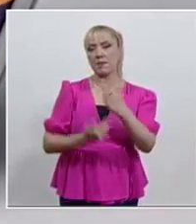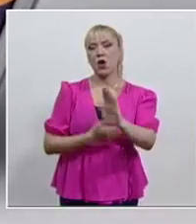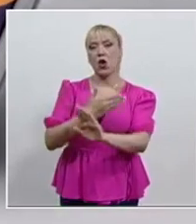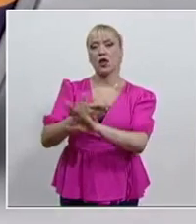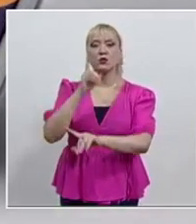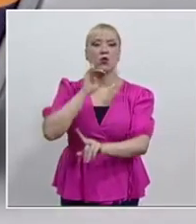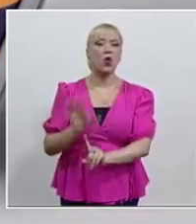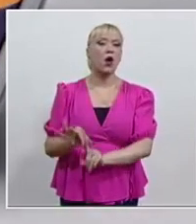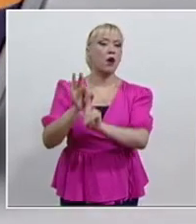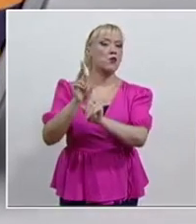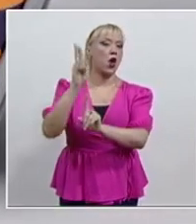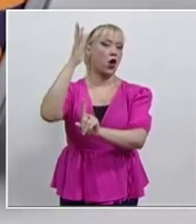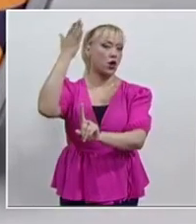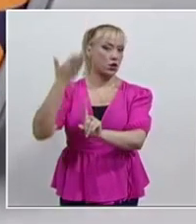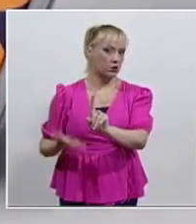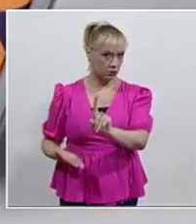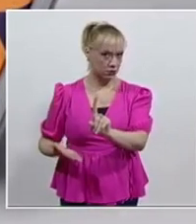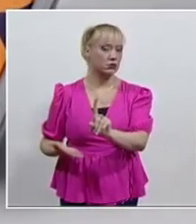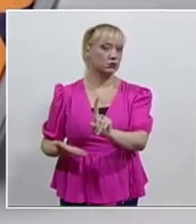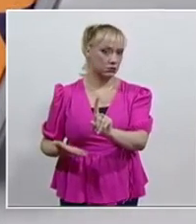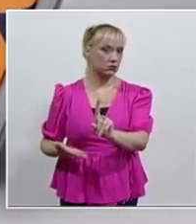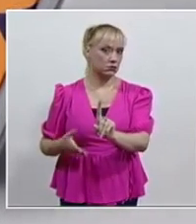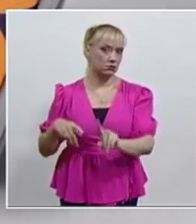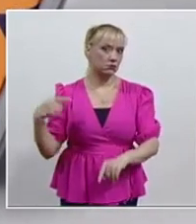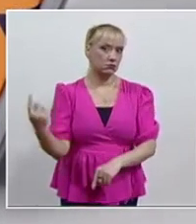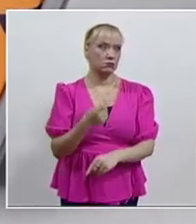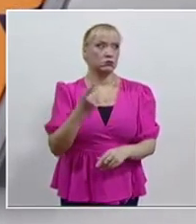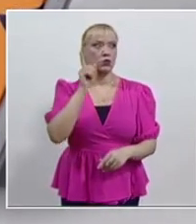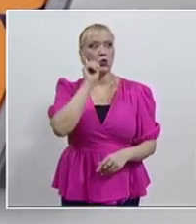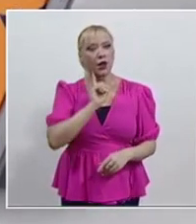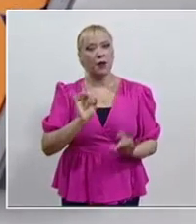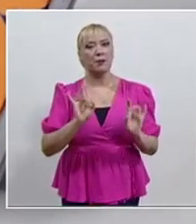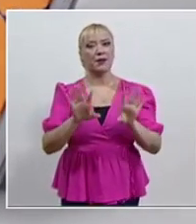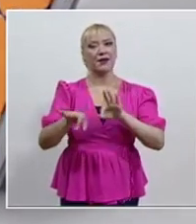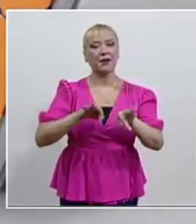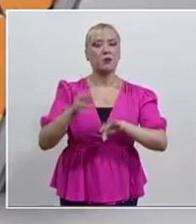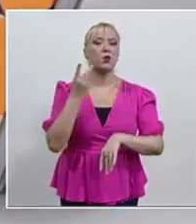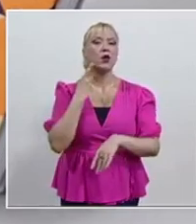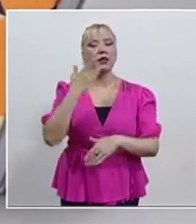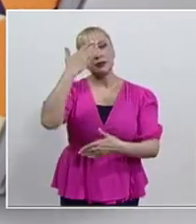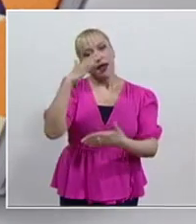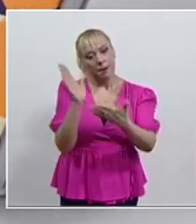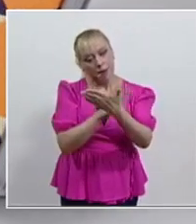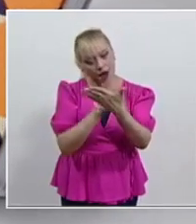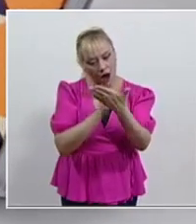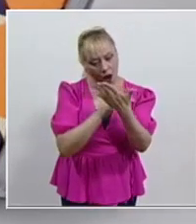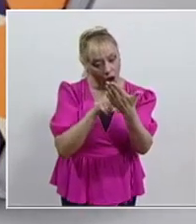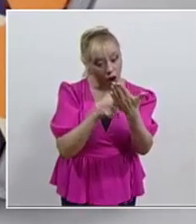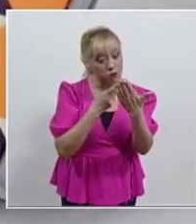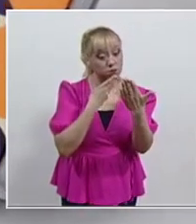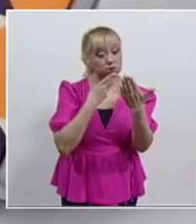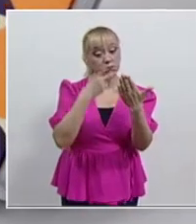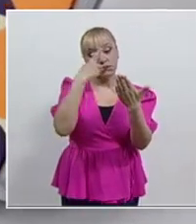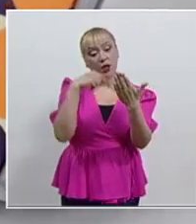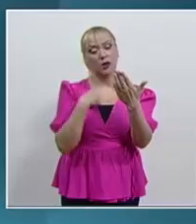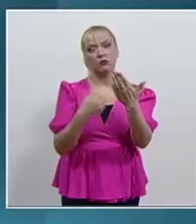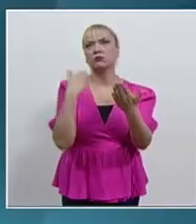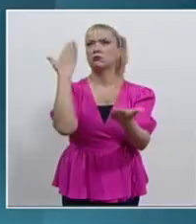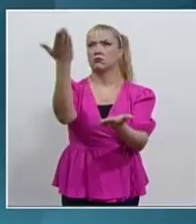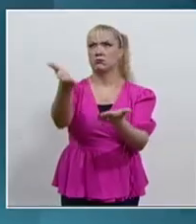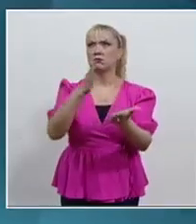género. Así, las ciudadanas que participan en la política cuentan con información puntual y valiosa para exigir sus